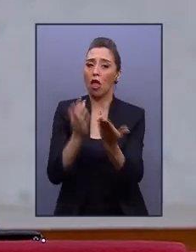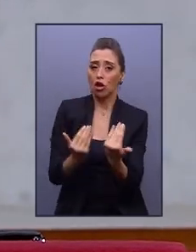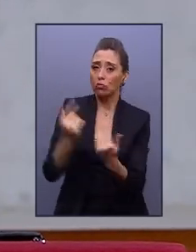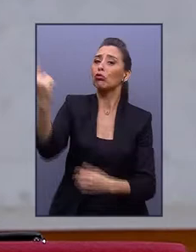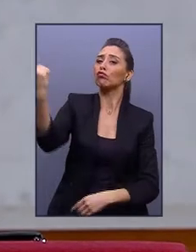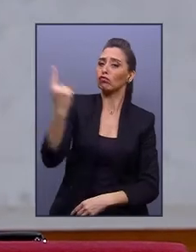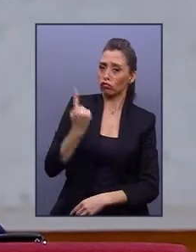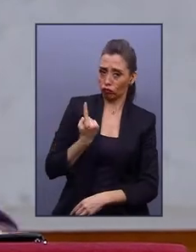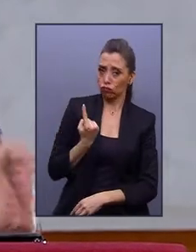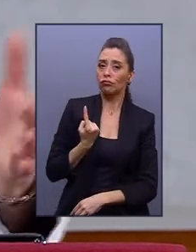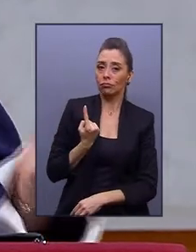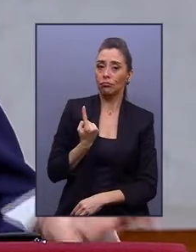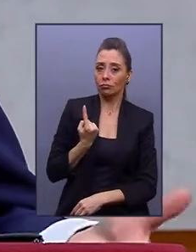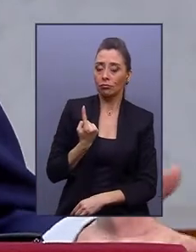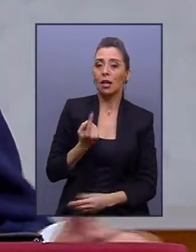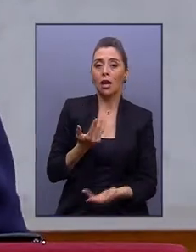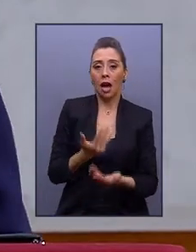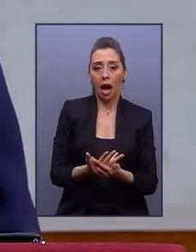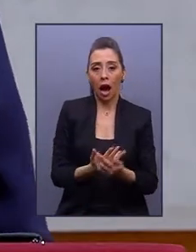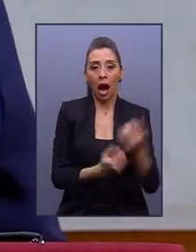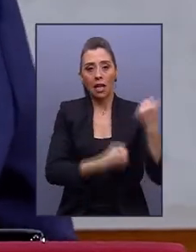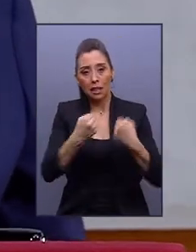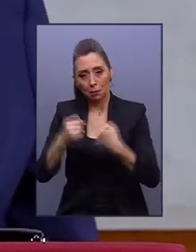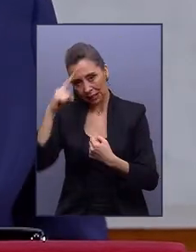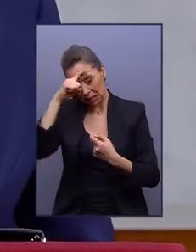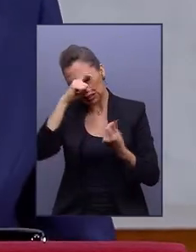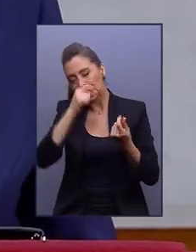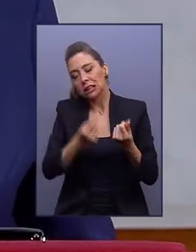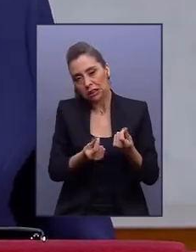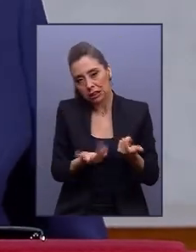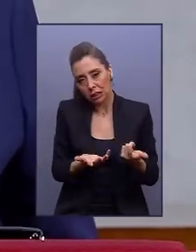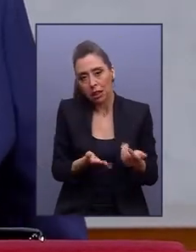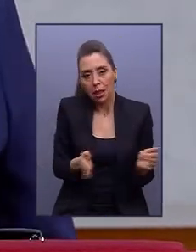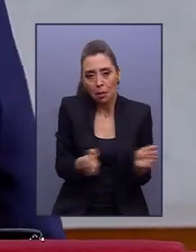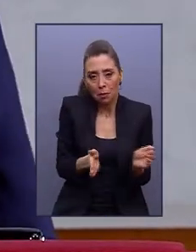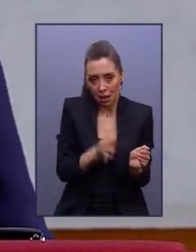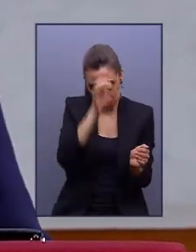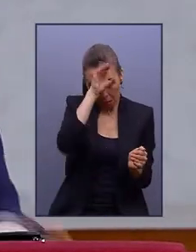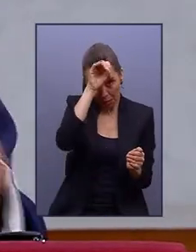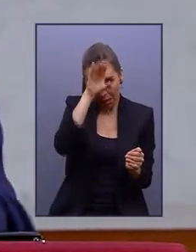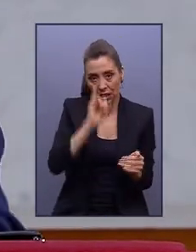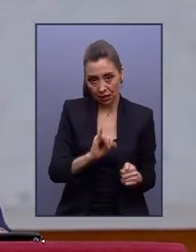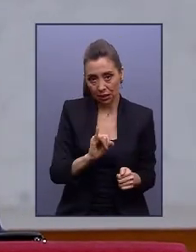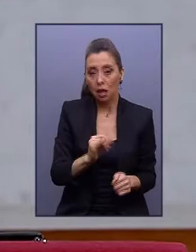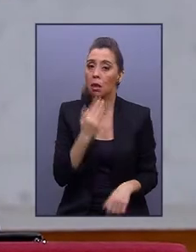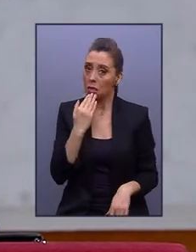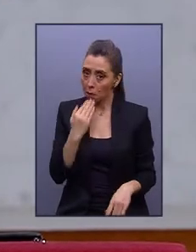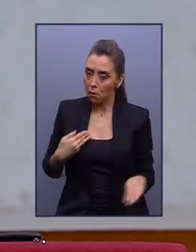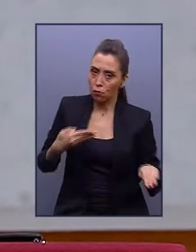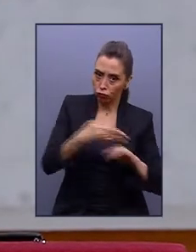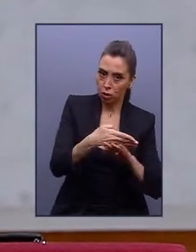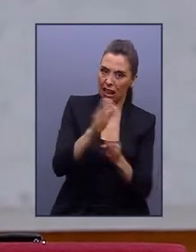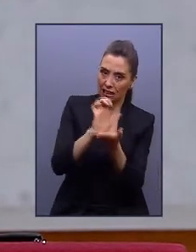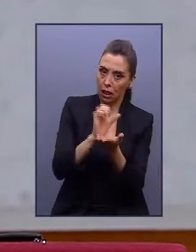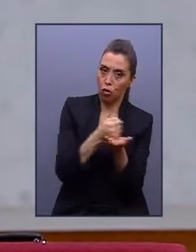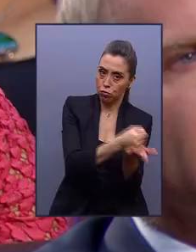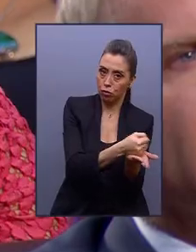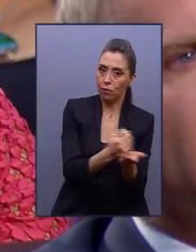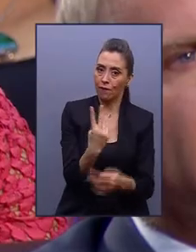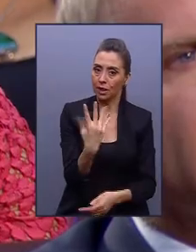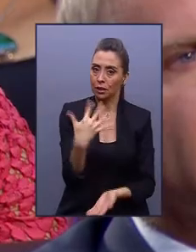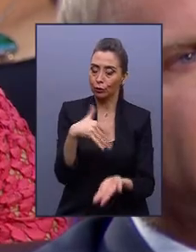necesita. Hay sectores que se han visto más complicados, como la pequeña minería. También hemos estado allí. Lo saben